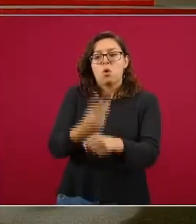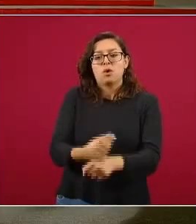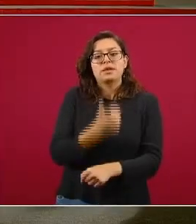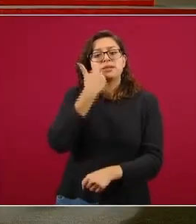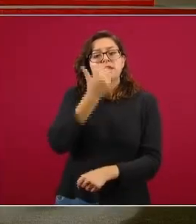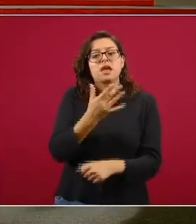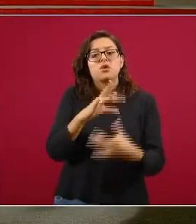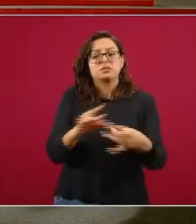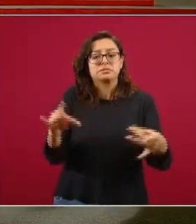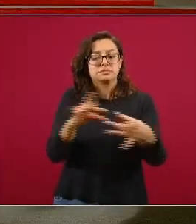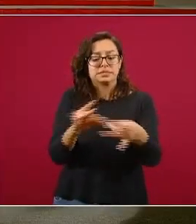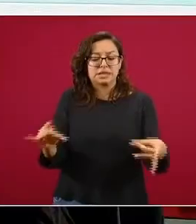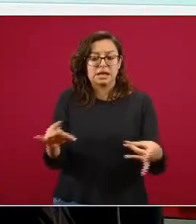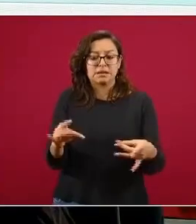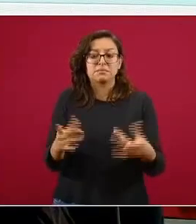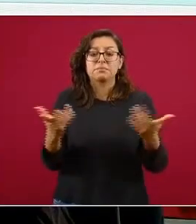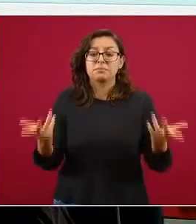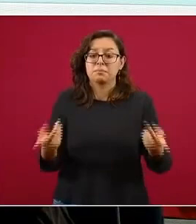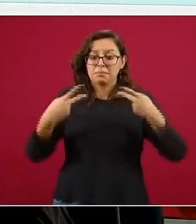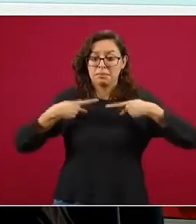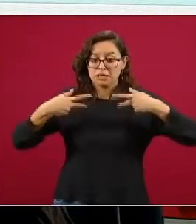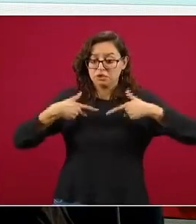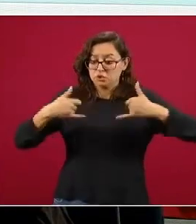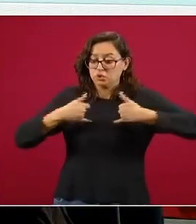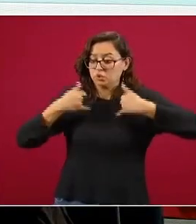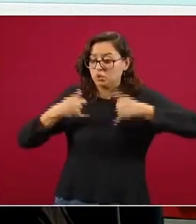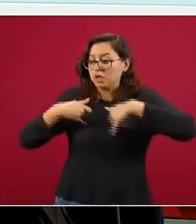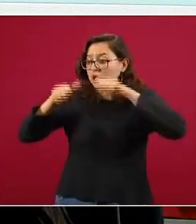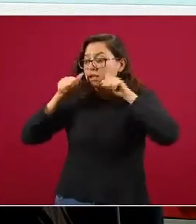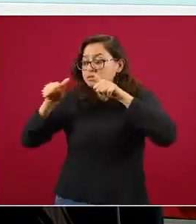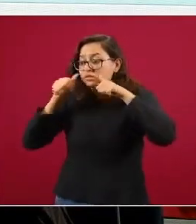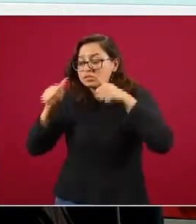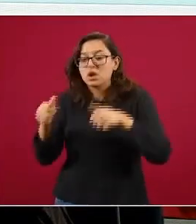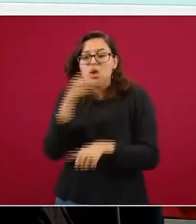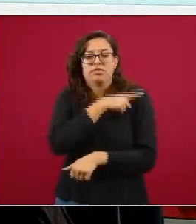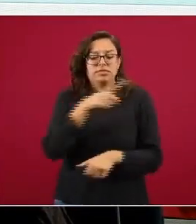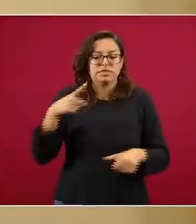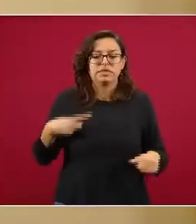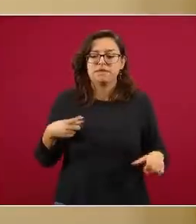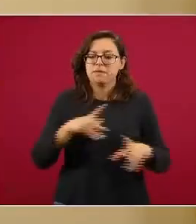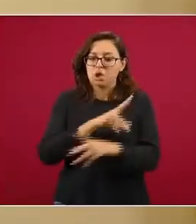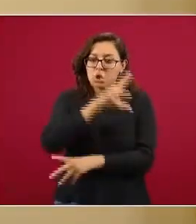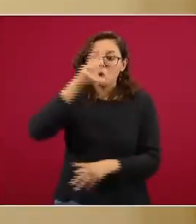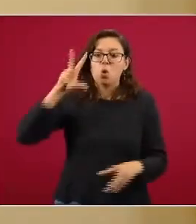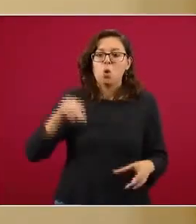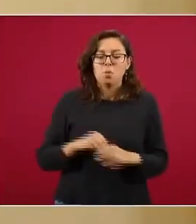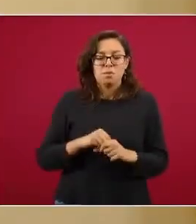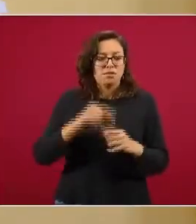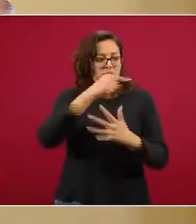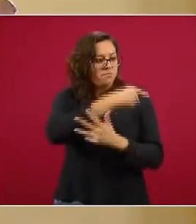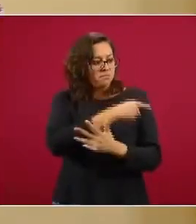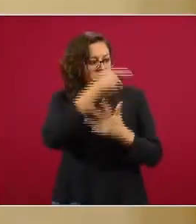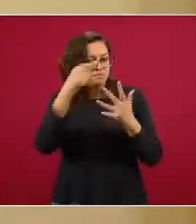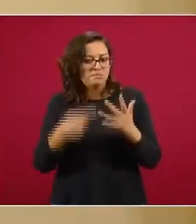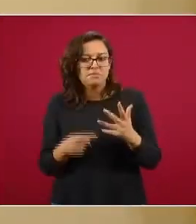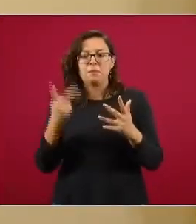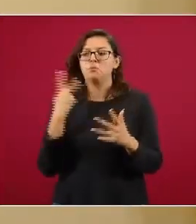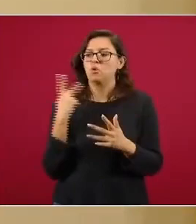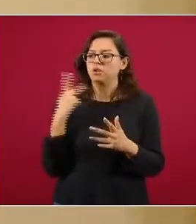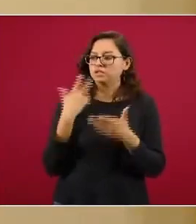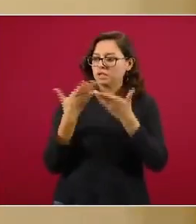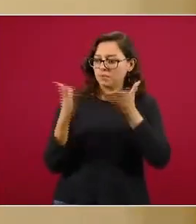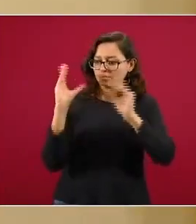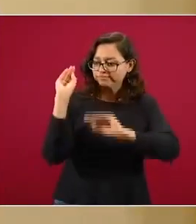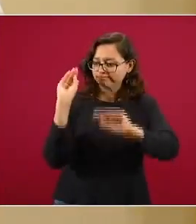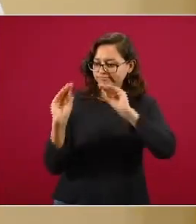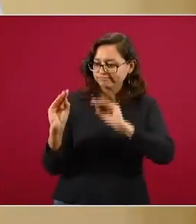justo entender que la atención de las personas jóvenes debe hacerse de una manera integral y transversal de todas las políticas públicas en el